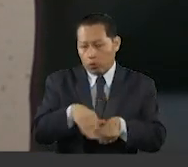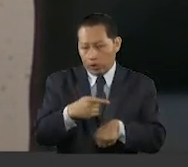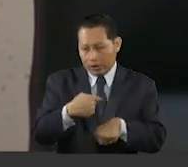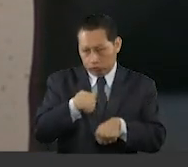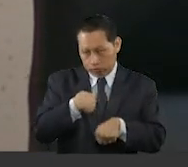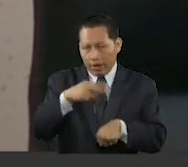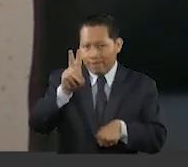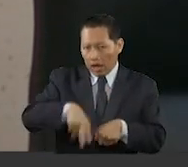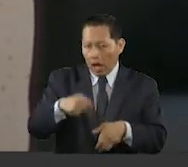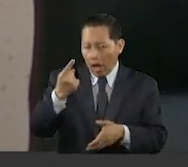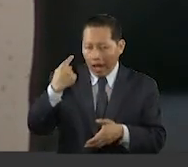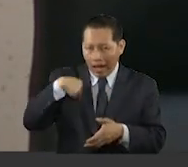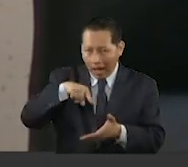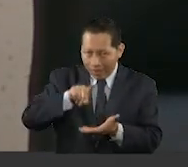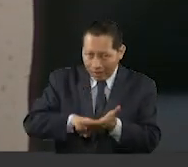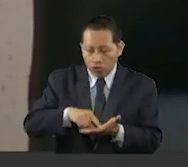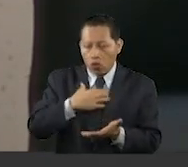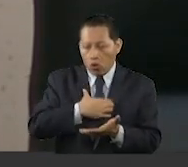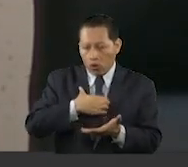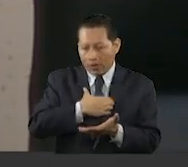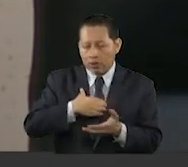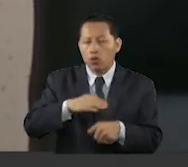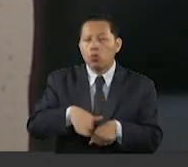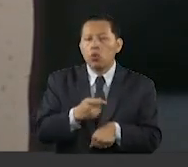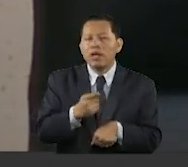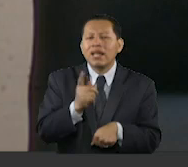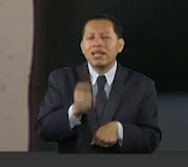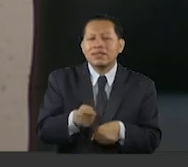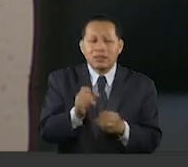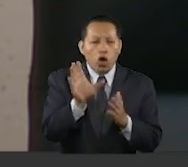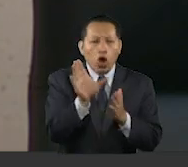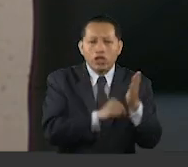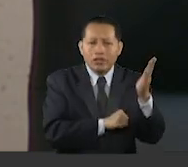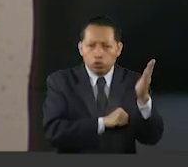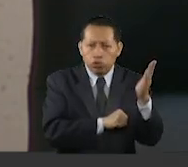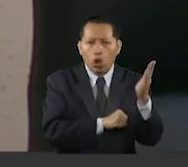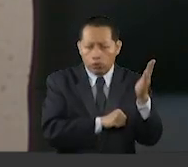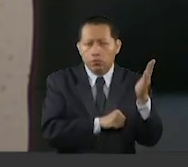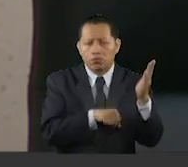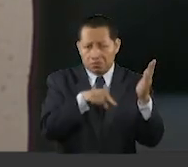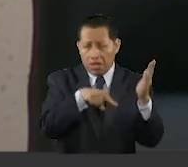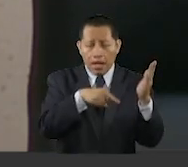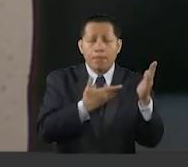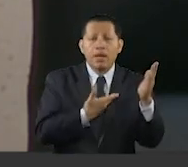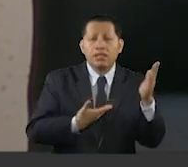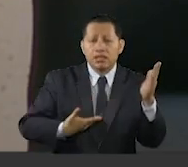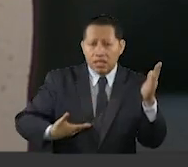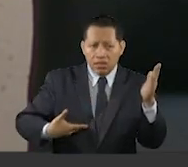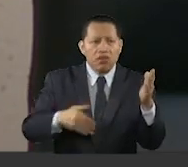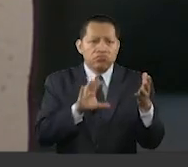mucho está haciendo cumplir la constitución en lo que hace a los Derechos Humanos